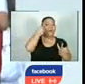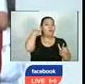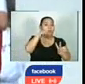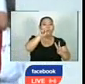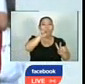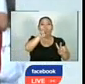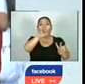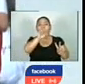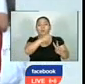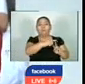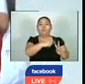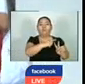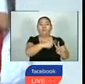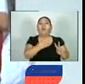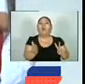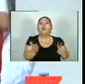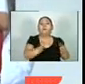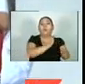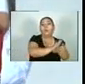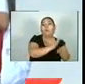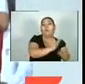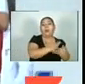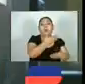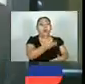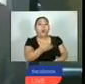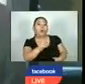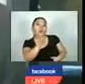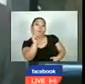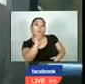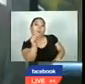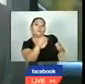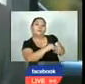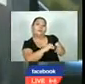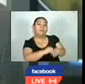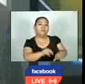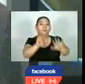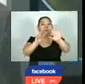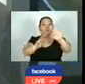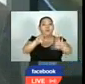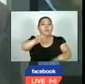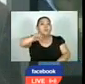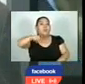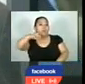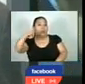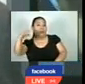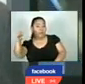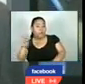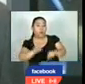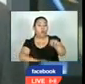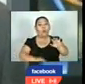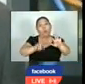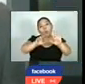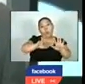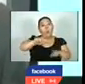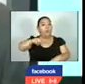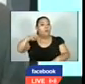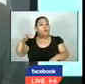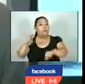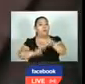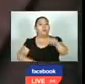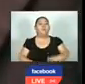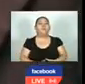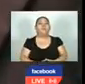González Portal la adquisición de inmuebles y préstamos por más de 70 mil y 8 mil dólares respectivamente.